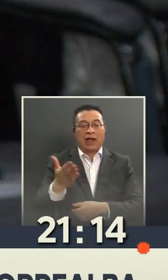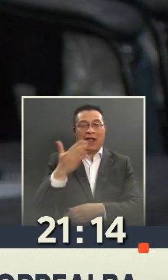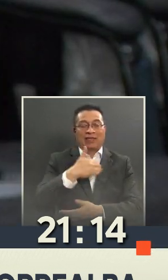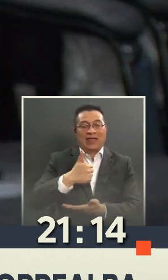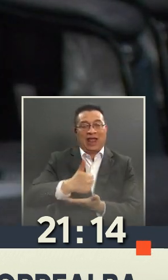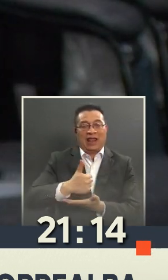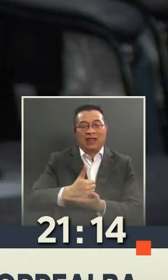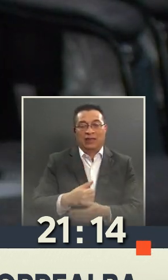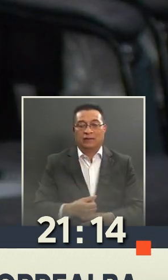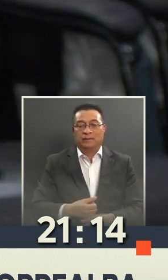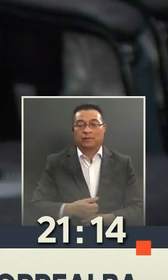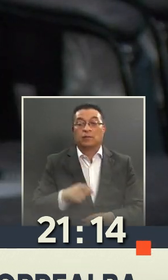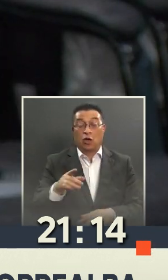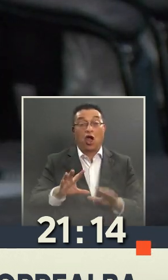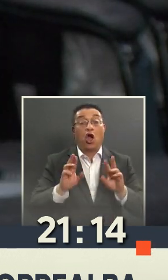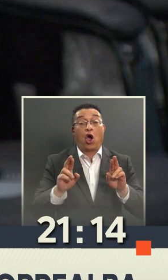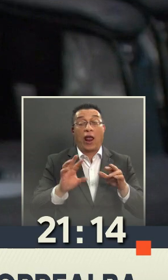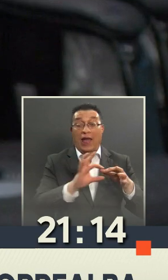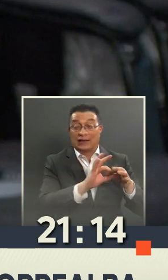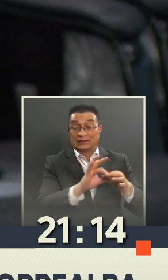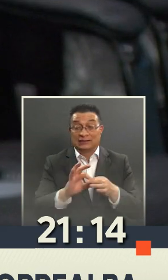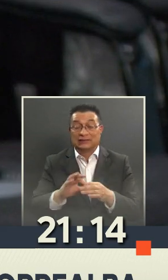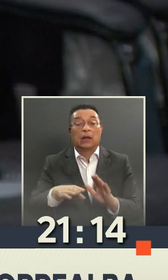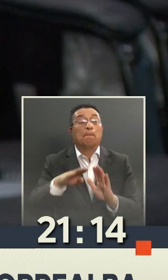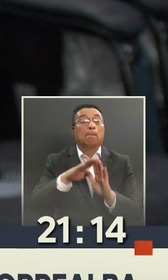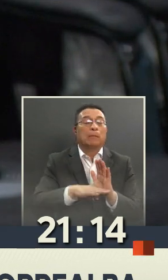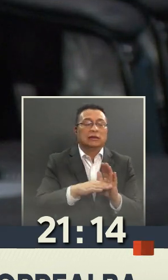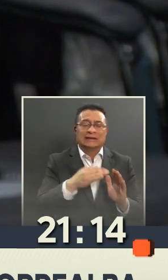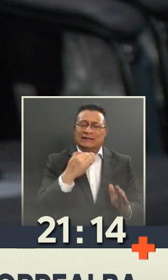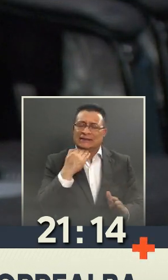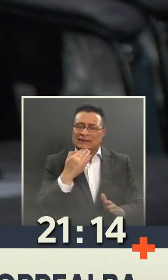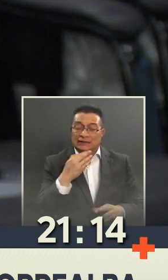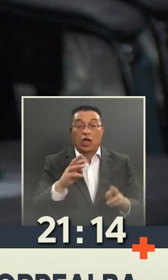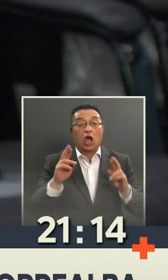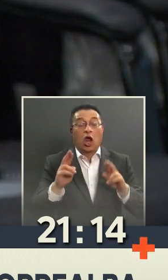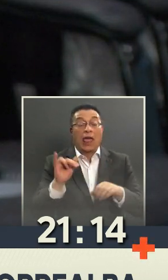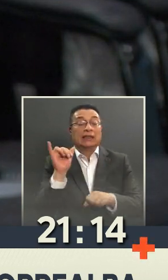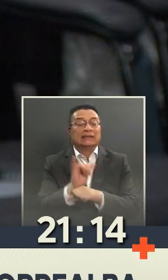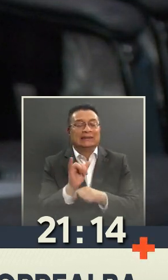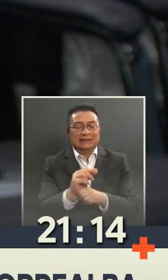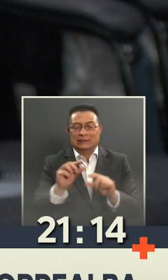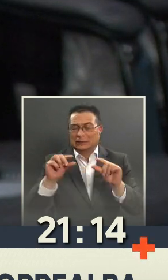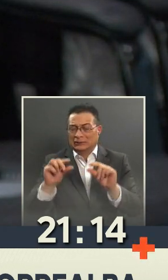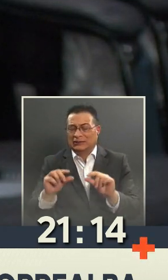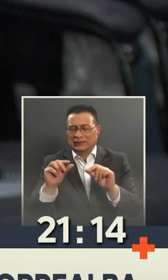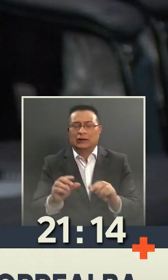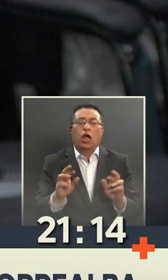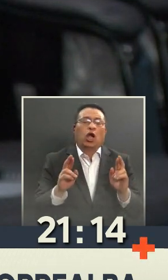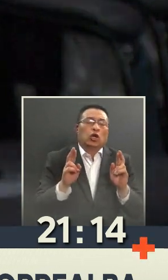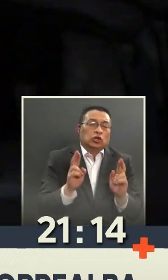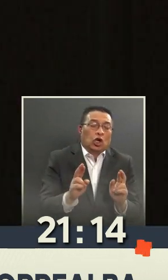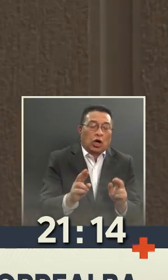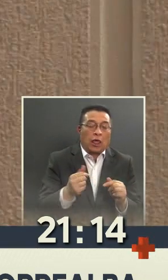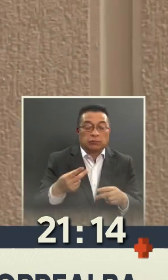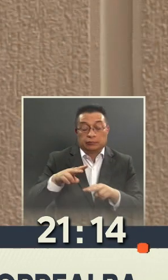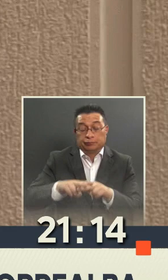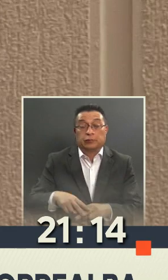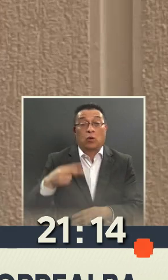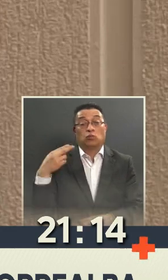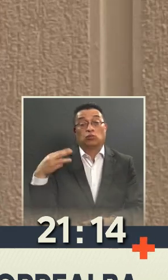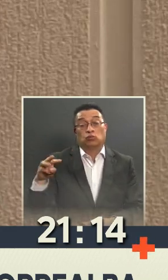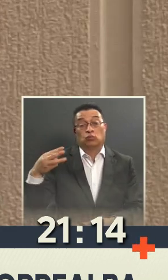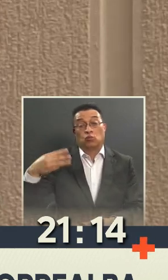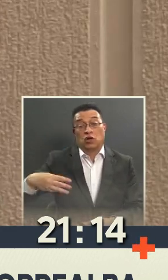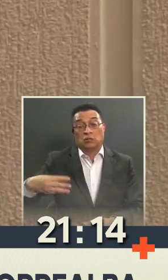hechos sean de la menor magnitud posible, ojalá que se haya defraudado en la menor medida posible el patrimonio municipal. Desde